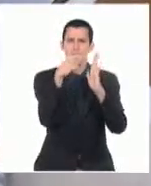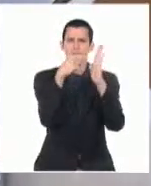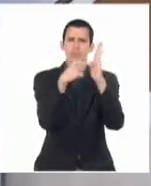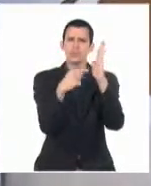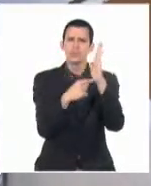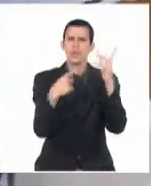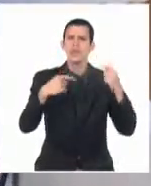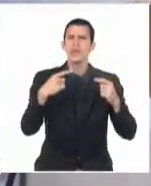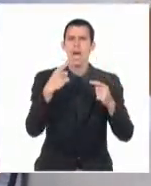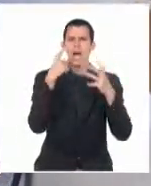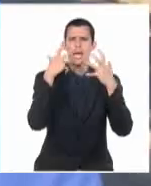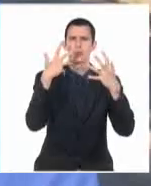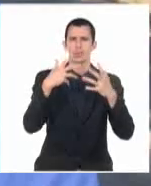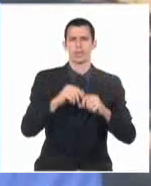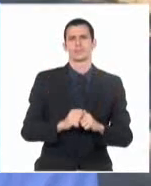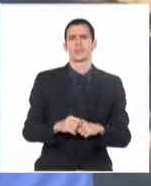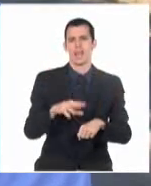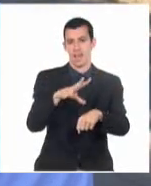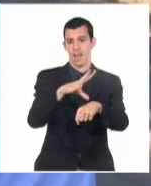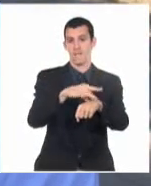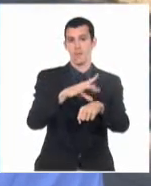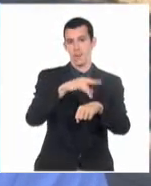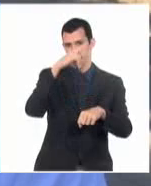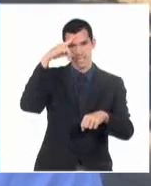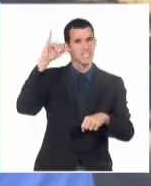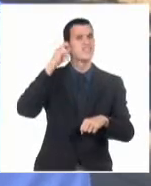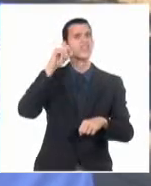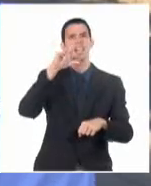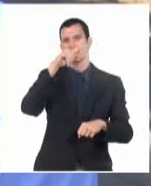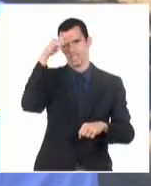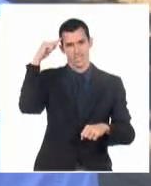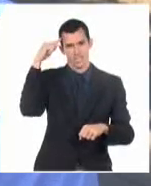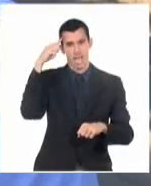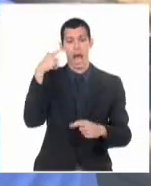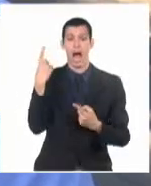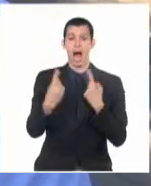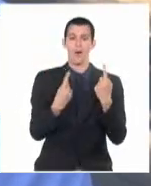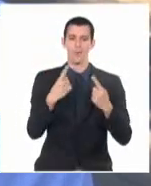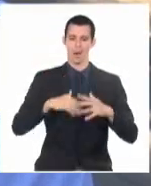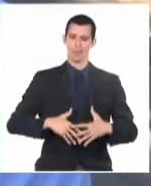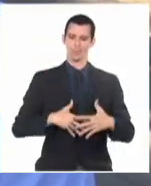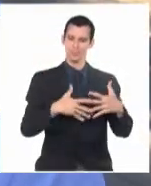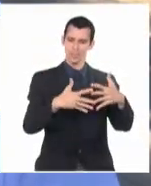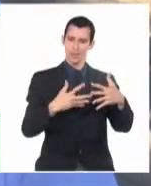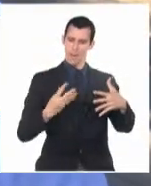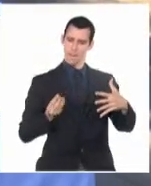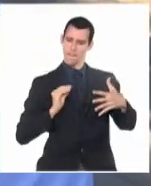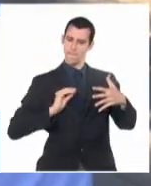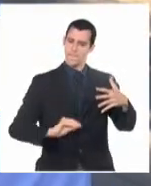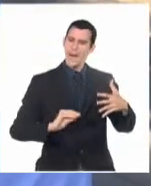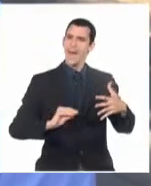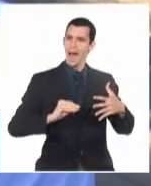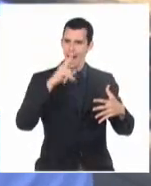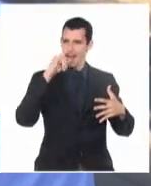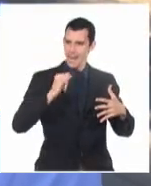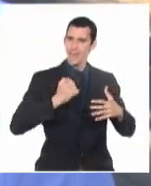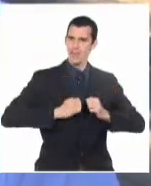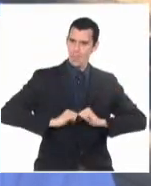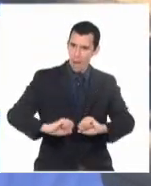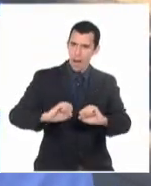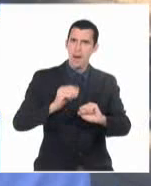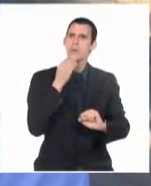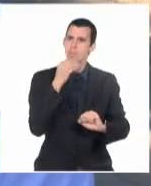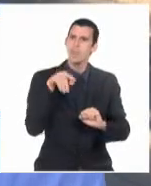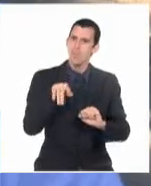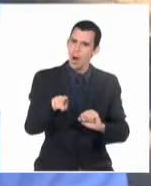sífilis congénita de la madre al feto. Ha cumplido con el indicador de mortalidad asociada al VIH-Sida, que este año no ha habido fallecidos por esta causa,